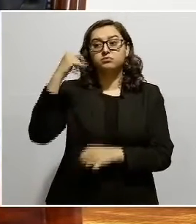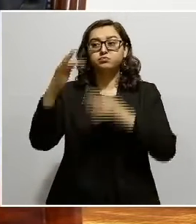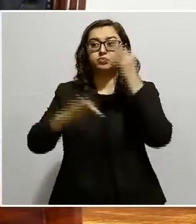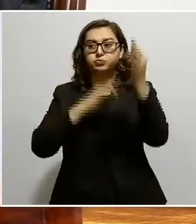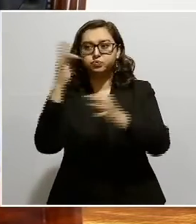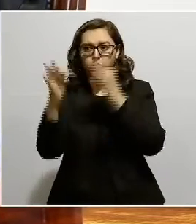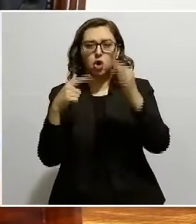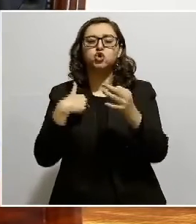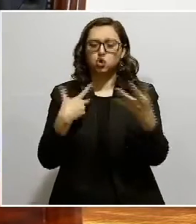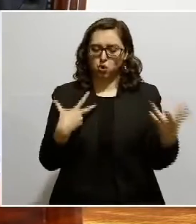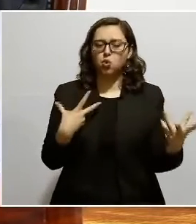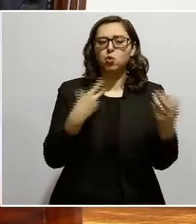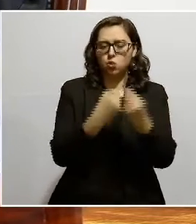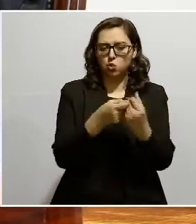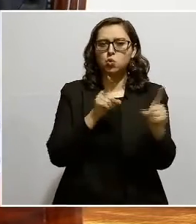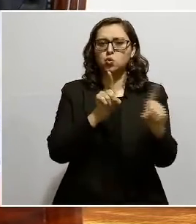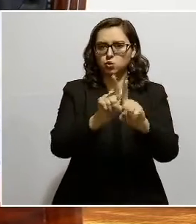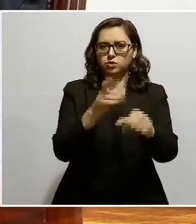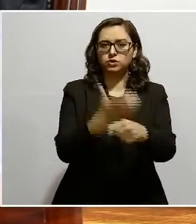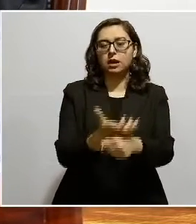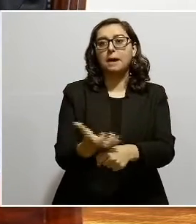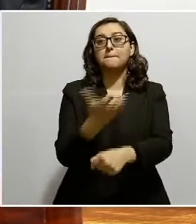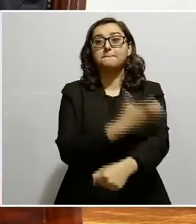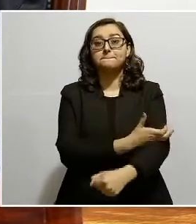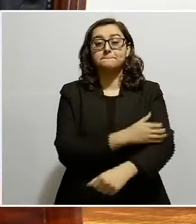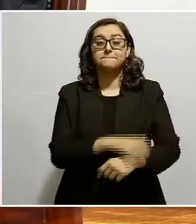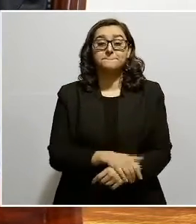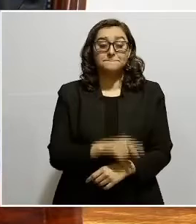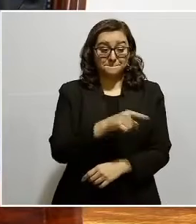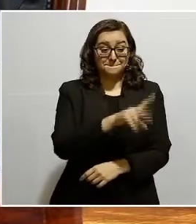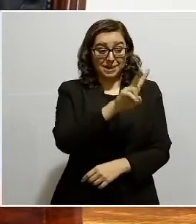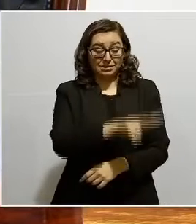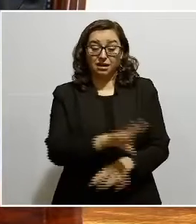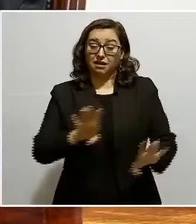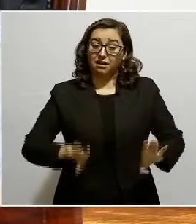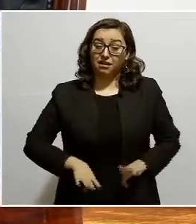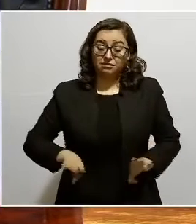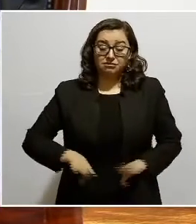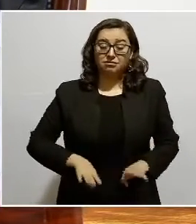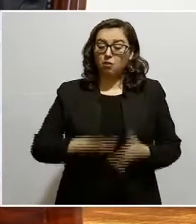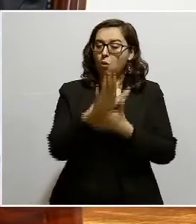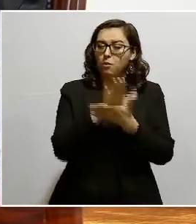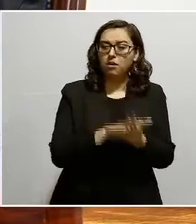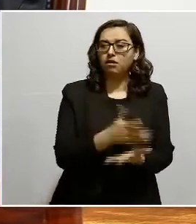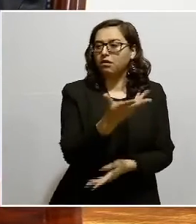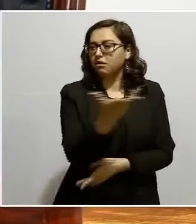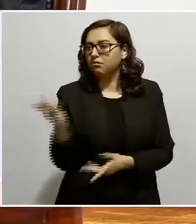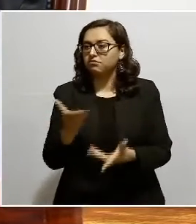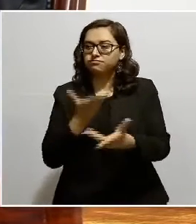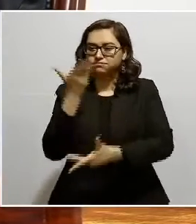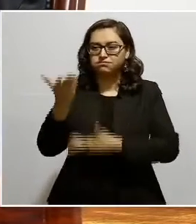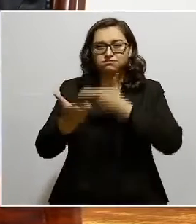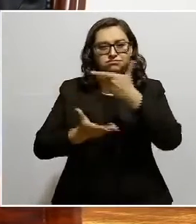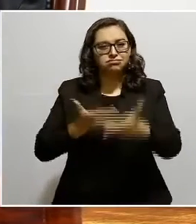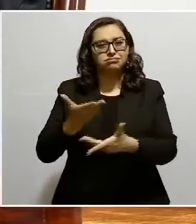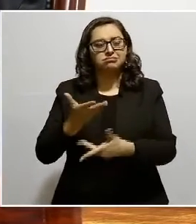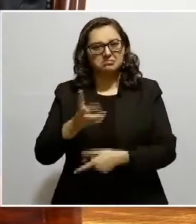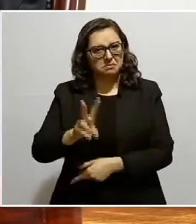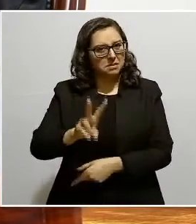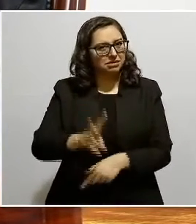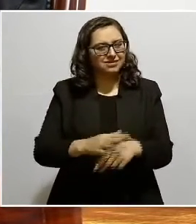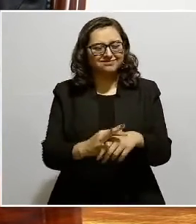sincero deseo de servir a los más pobres era evidente,